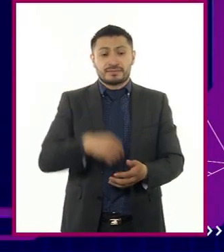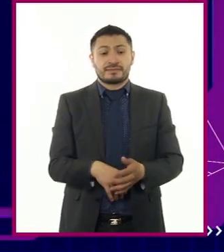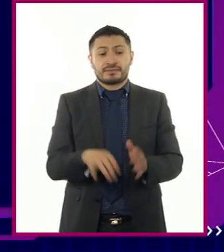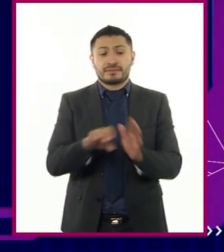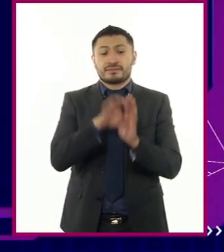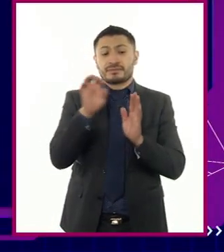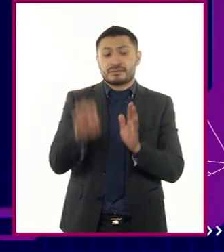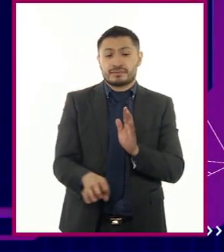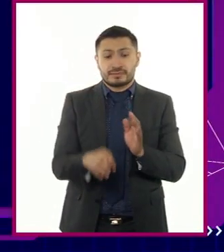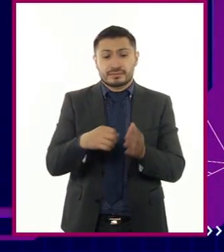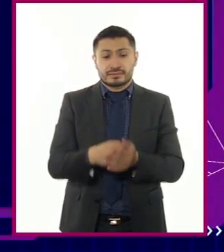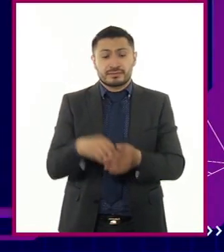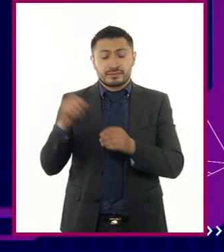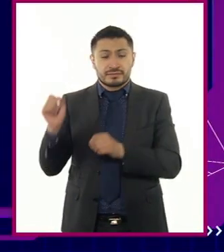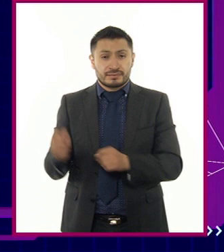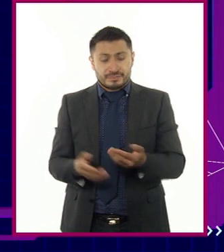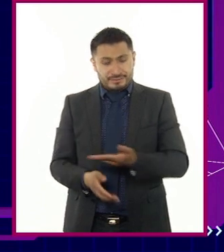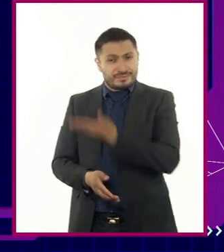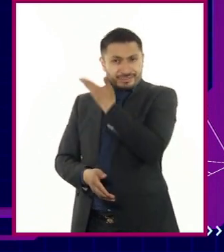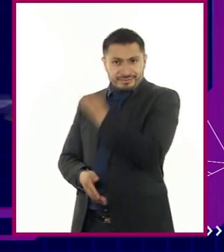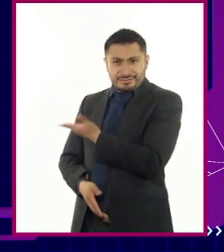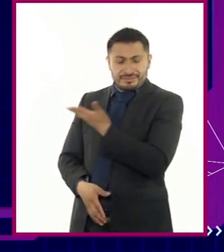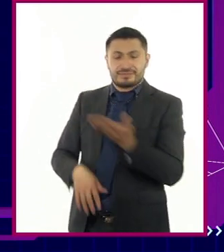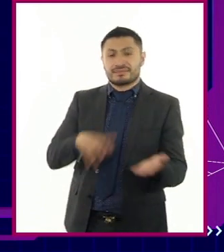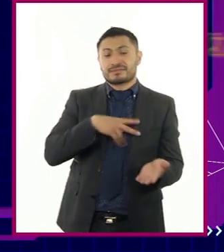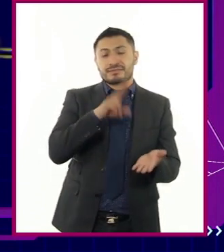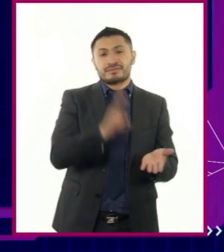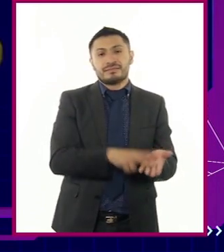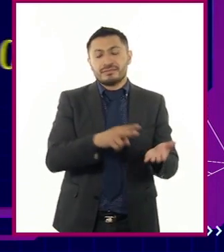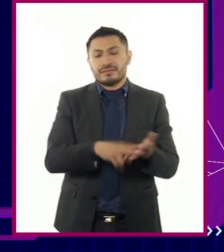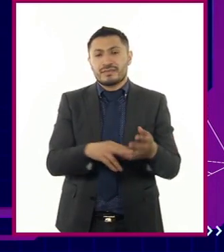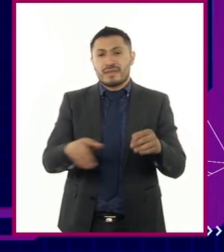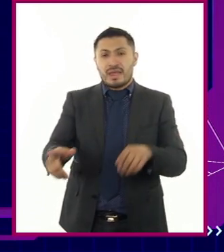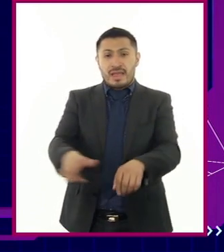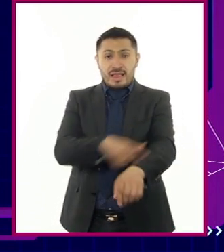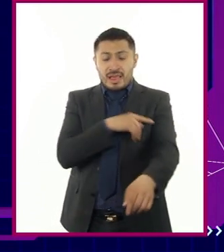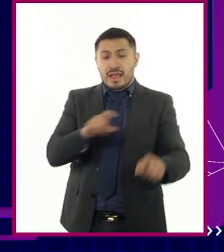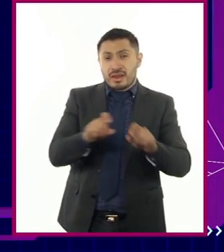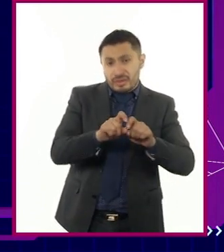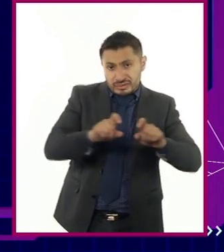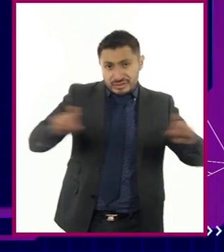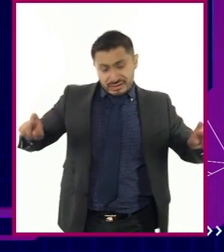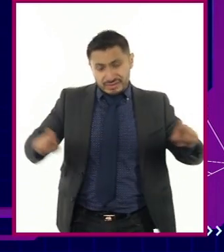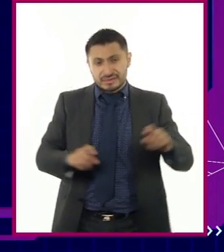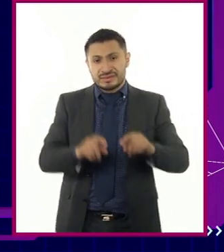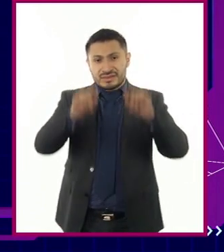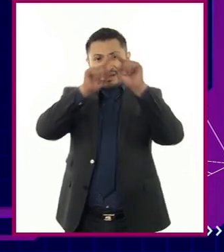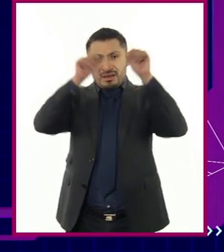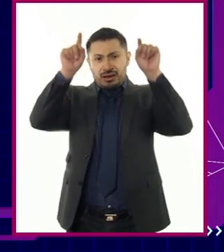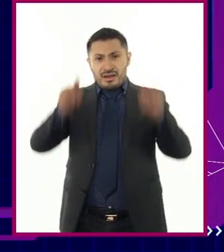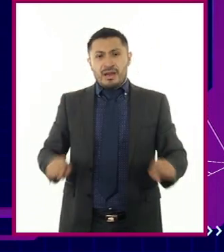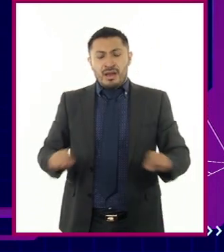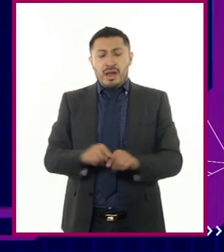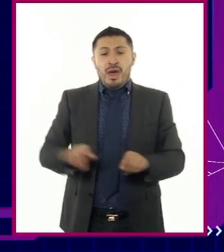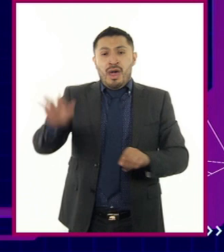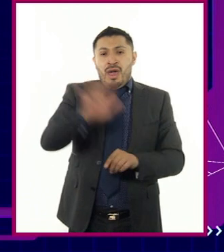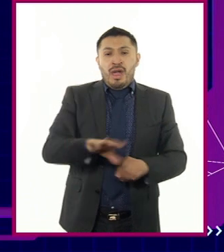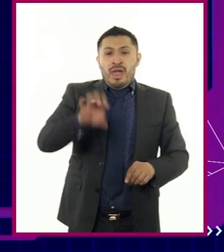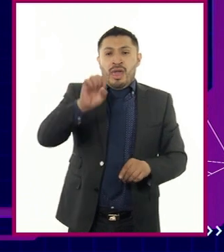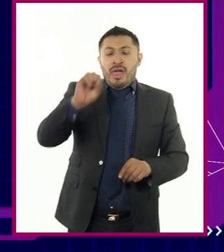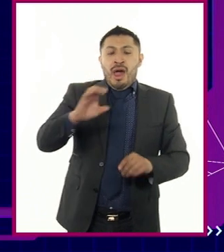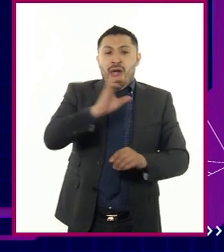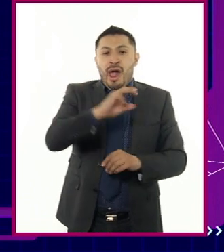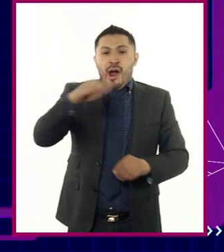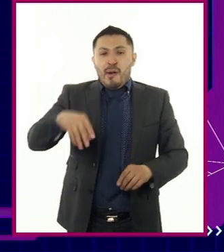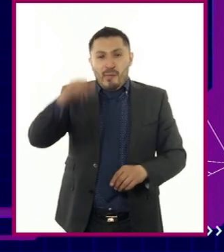se muestran valores que relacionan el ancho y el largo de un rectángulo cuya área es de 60 centímetros